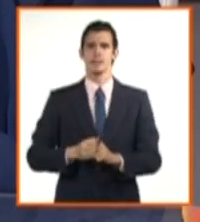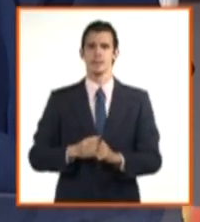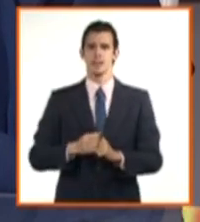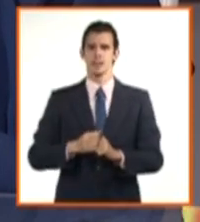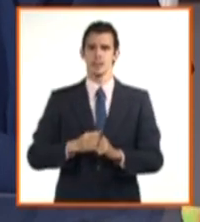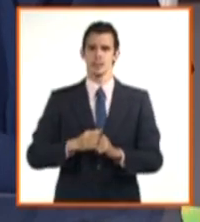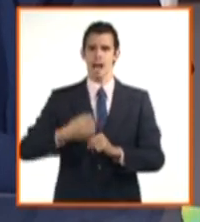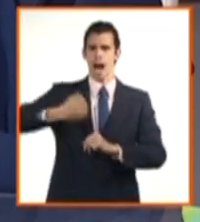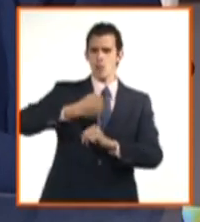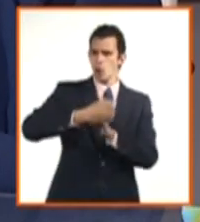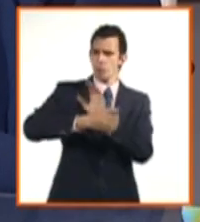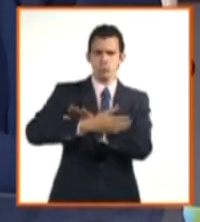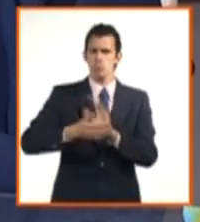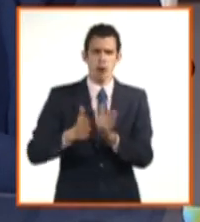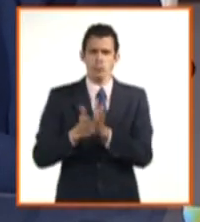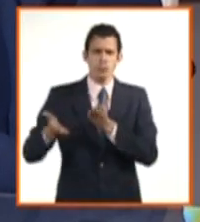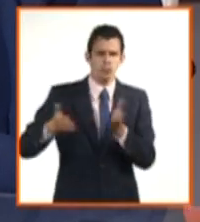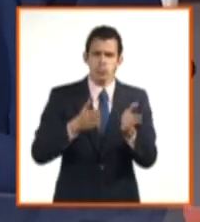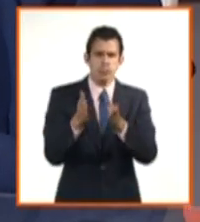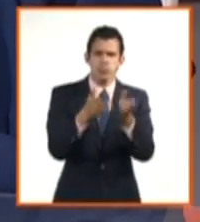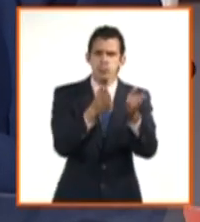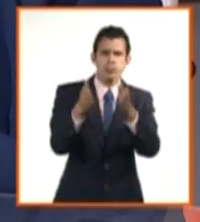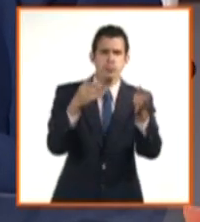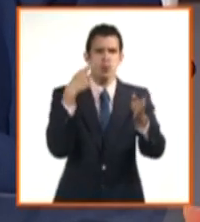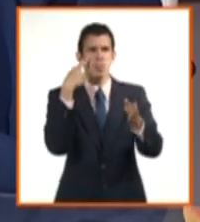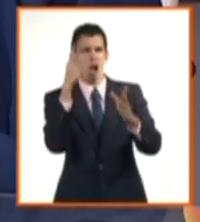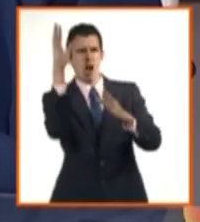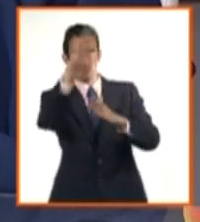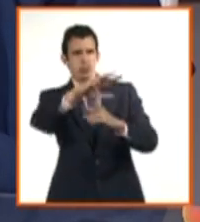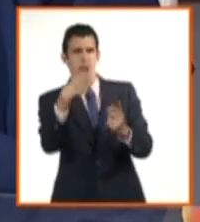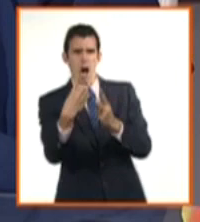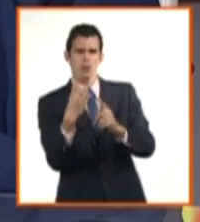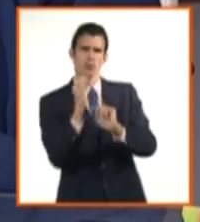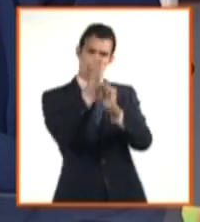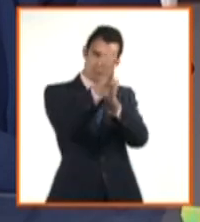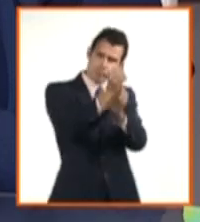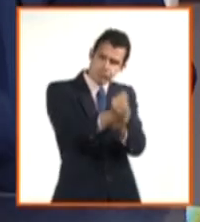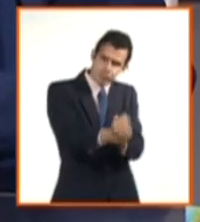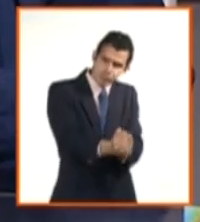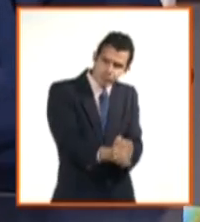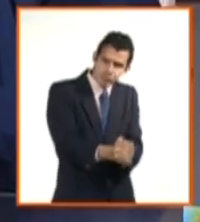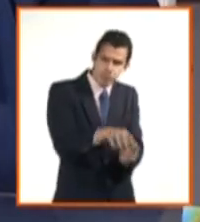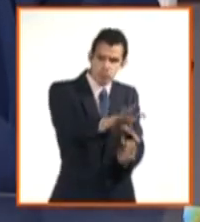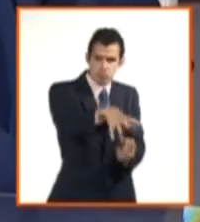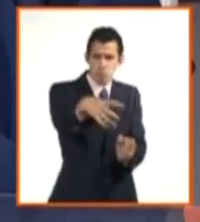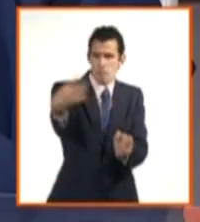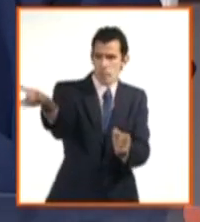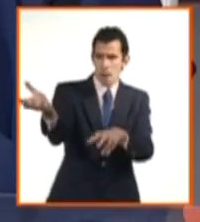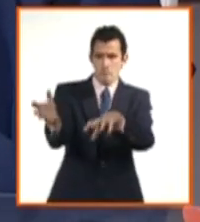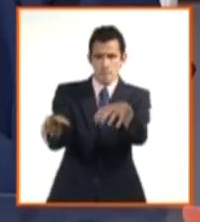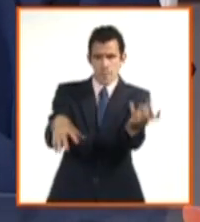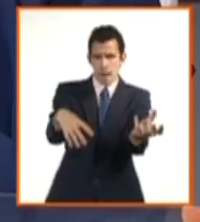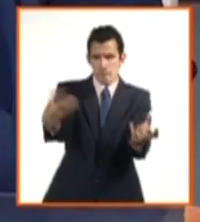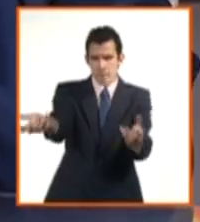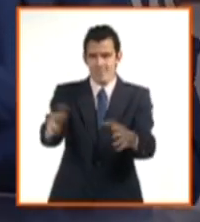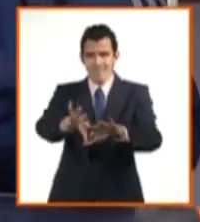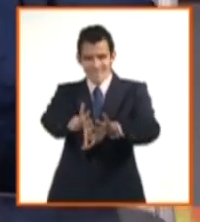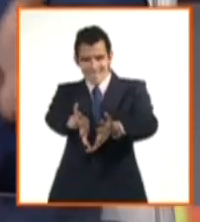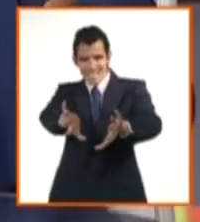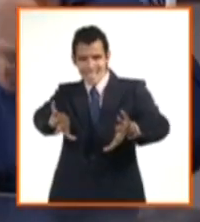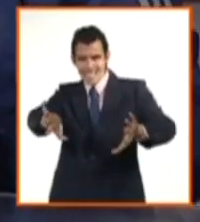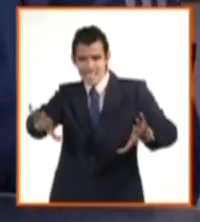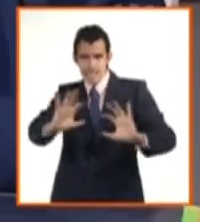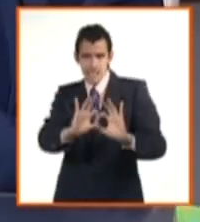que de inmediato incluso debajo de la lluvia los árboles han sido retirados y